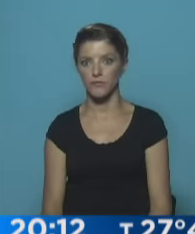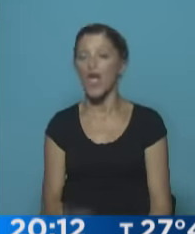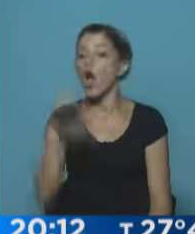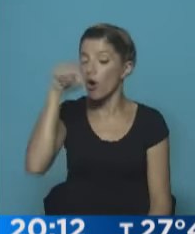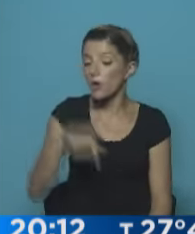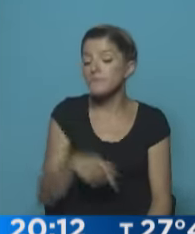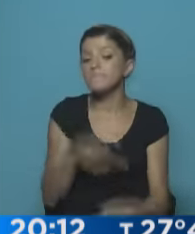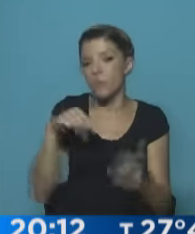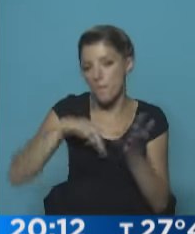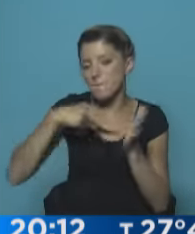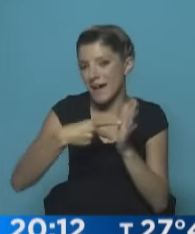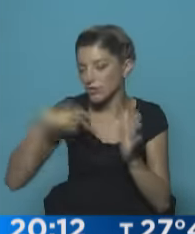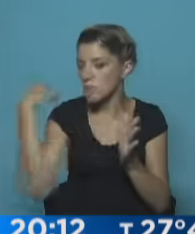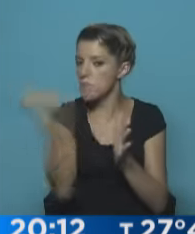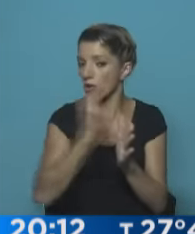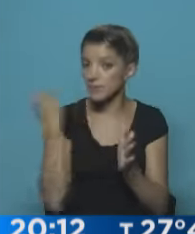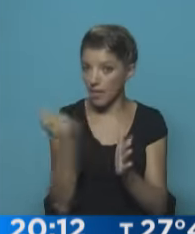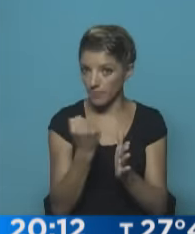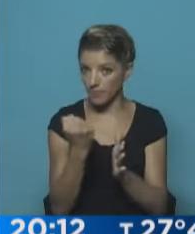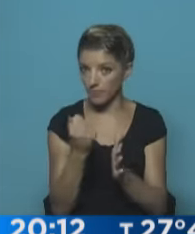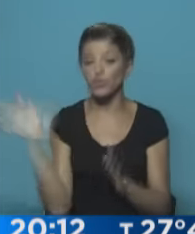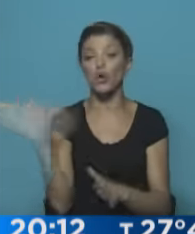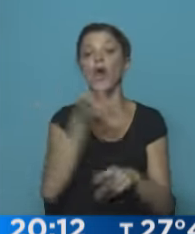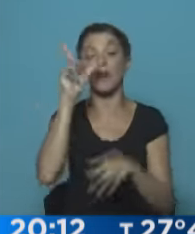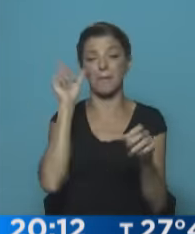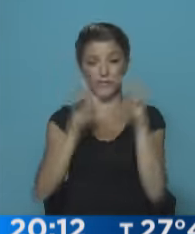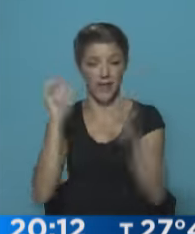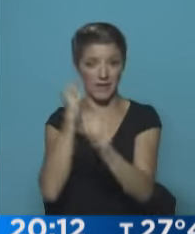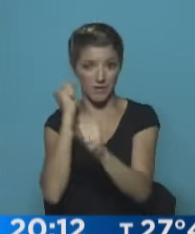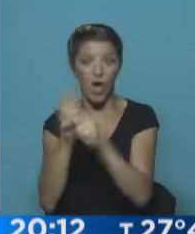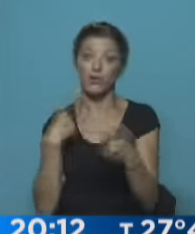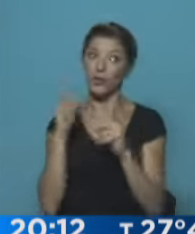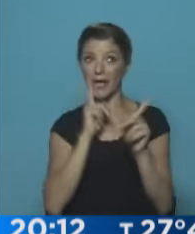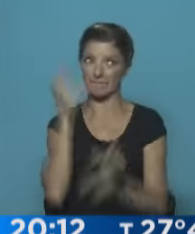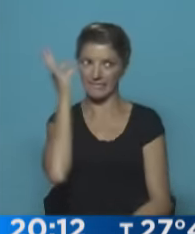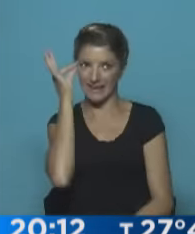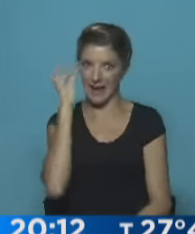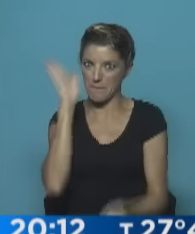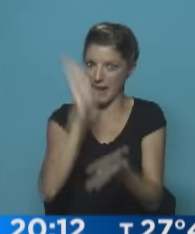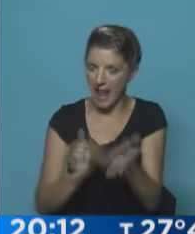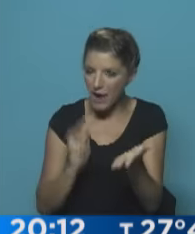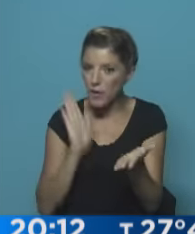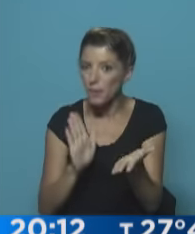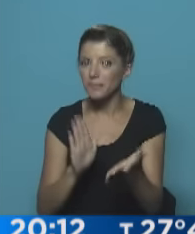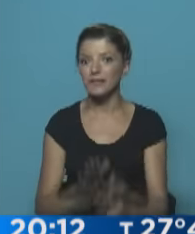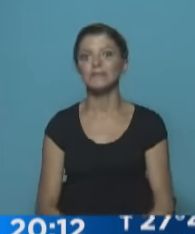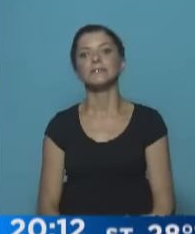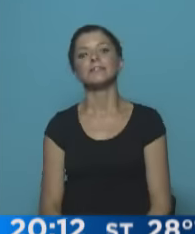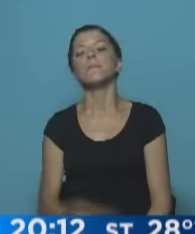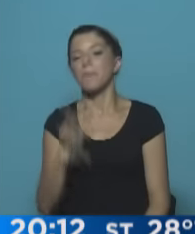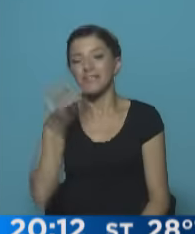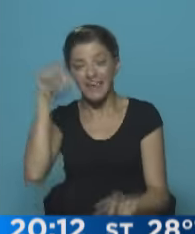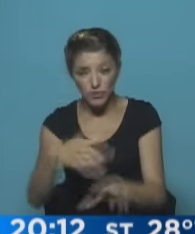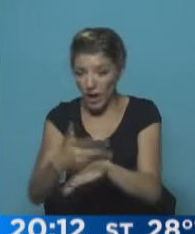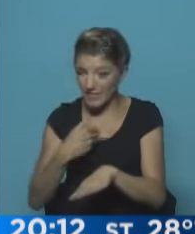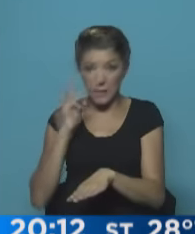muy importante para nosotros todos los aeronáuticos yo que tengo algunas canas que pelo este esto Creo que nunca se ha